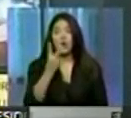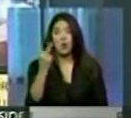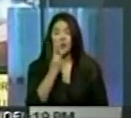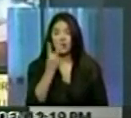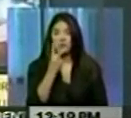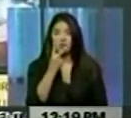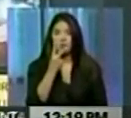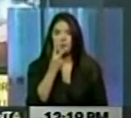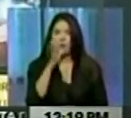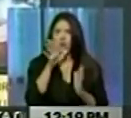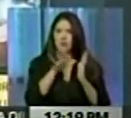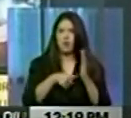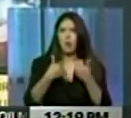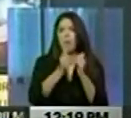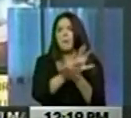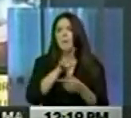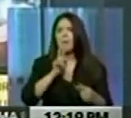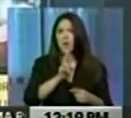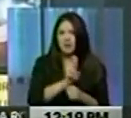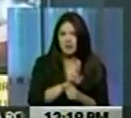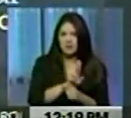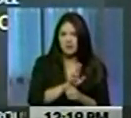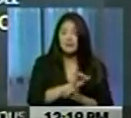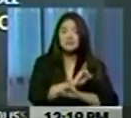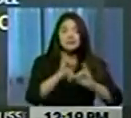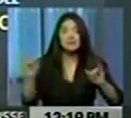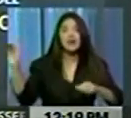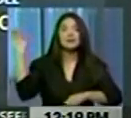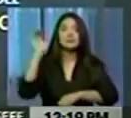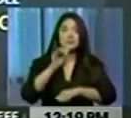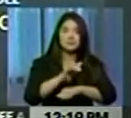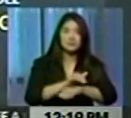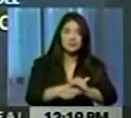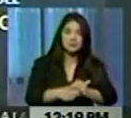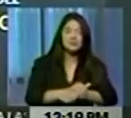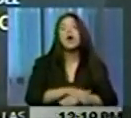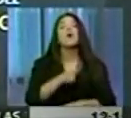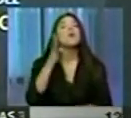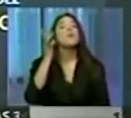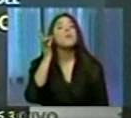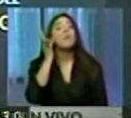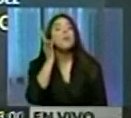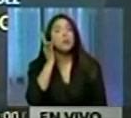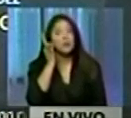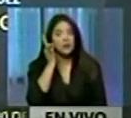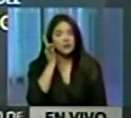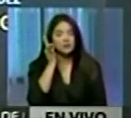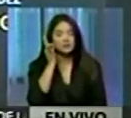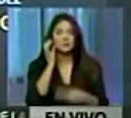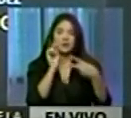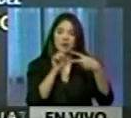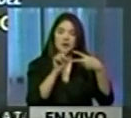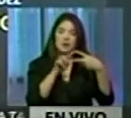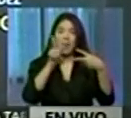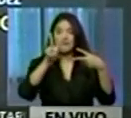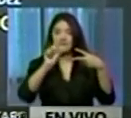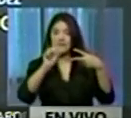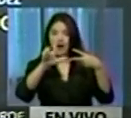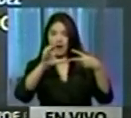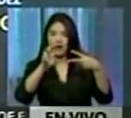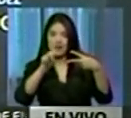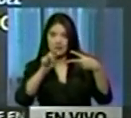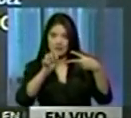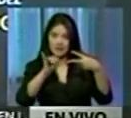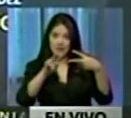por ultraje violento. También han sido capturadas Belén Carolina Salas González, Cristi Valentina Mavares